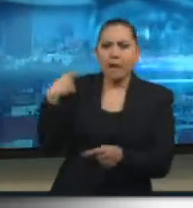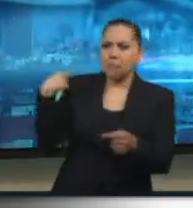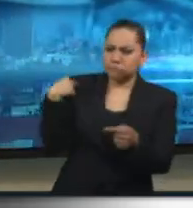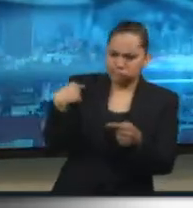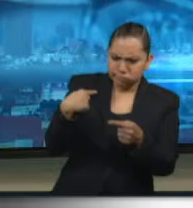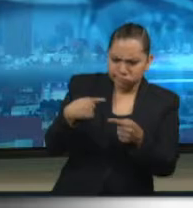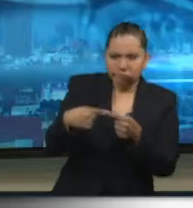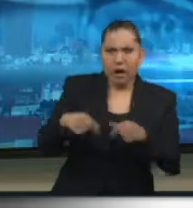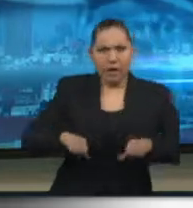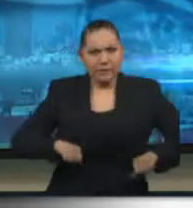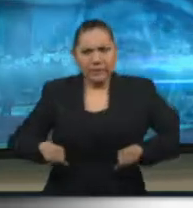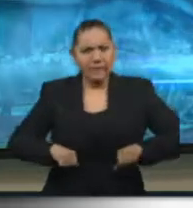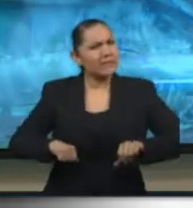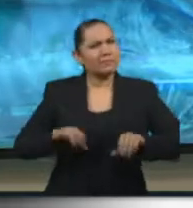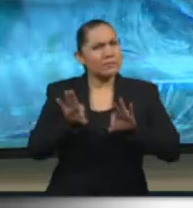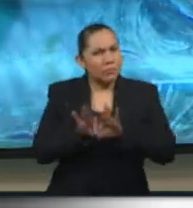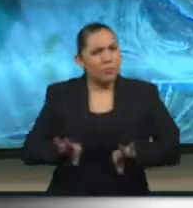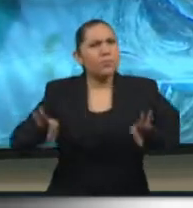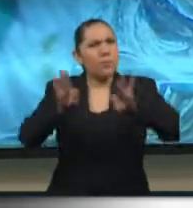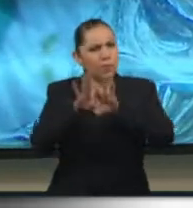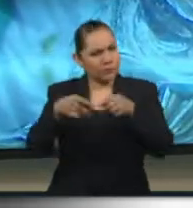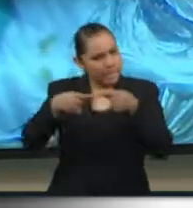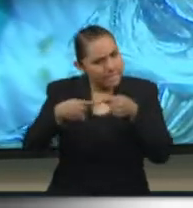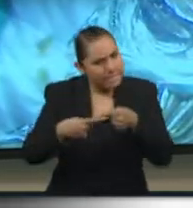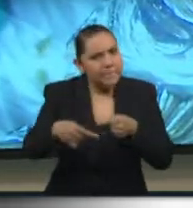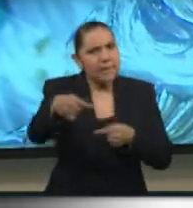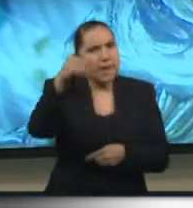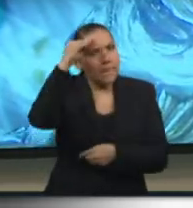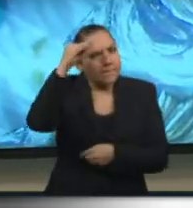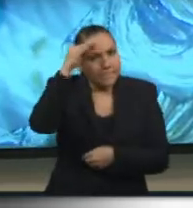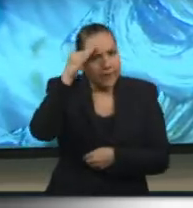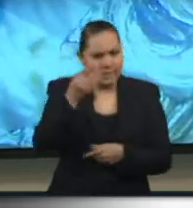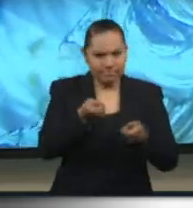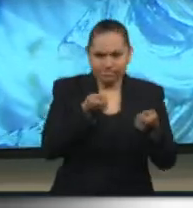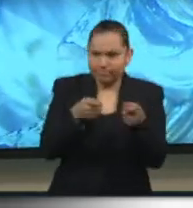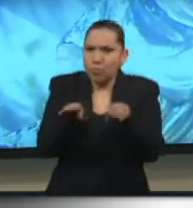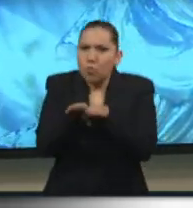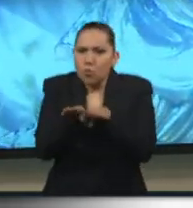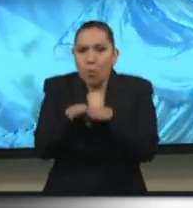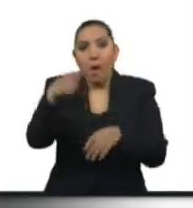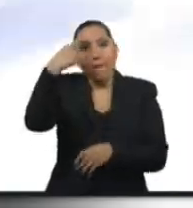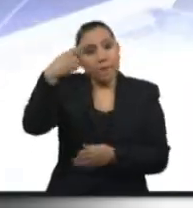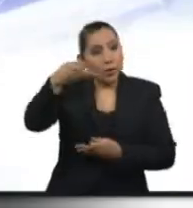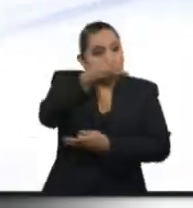las autoridades en todos los niveles para enfrentar la pandemia por el COVID-19.